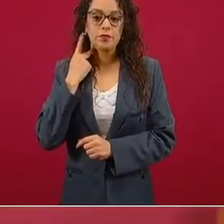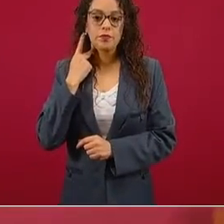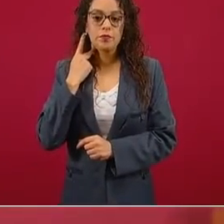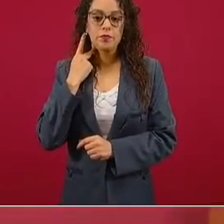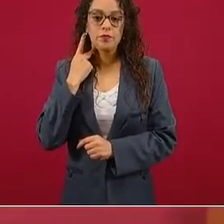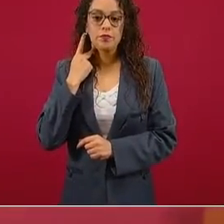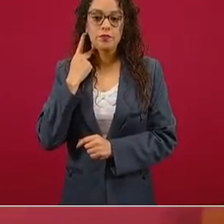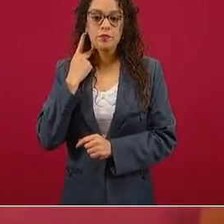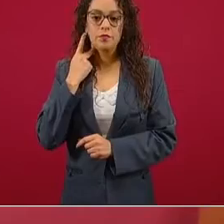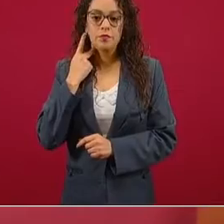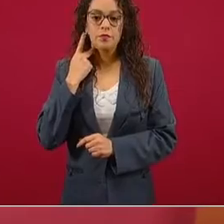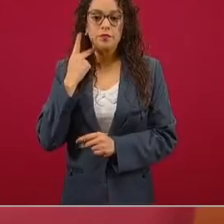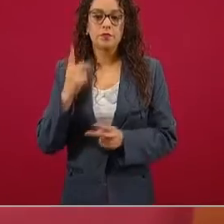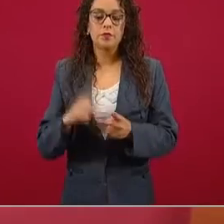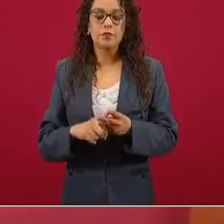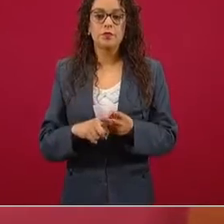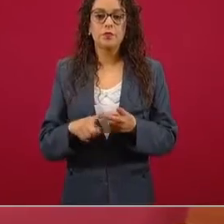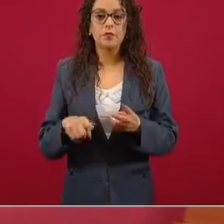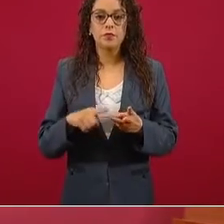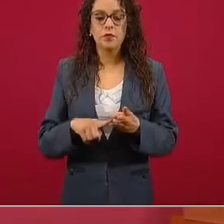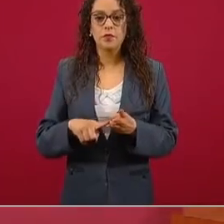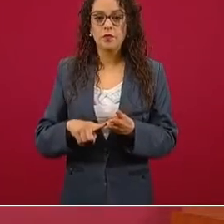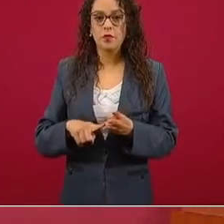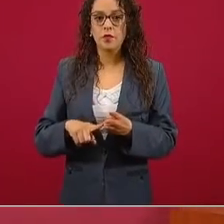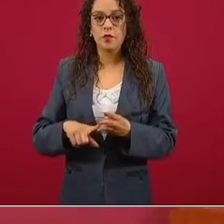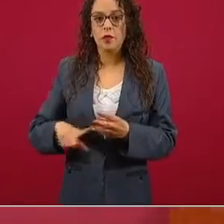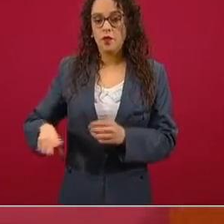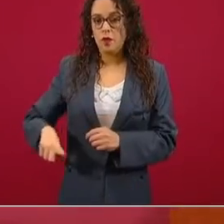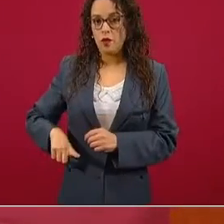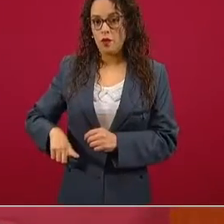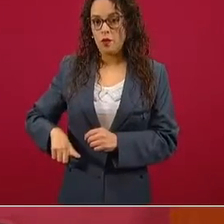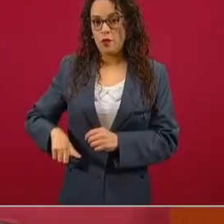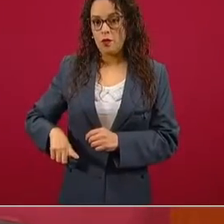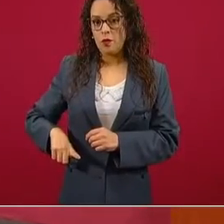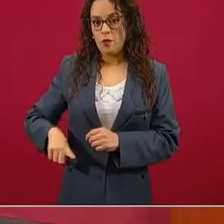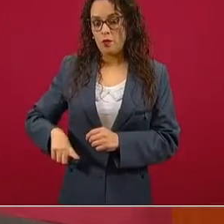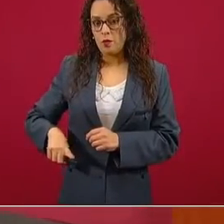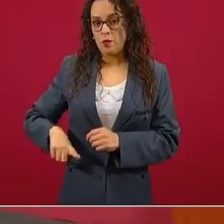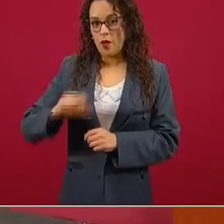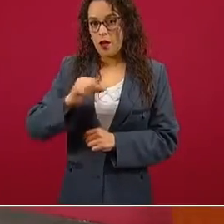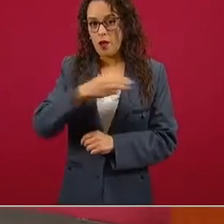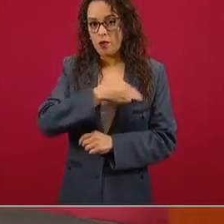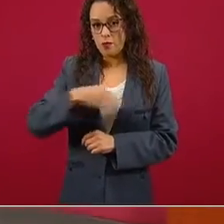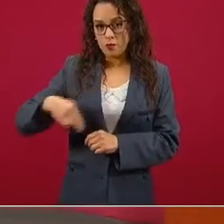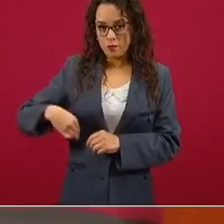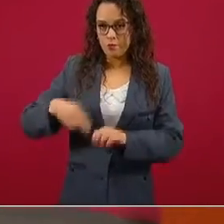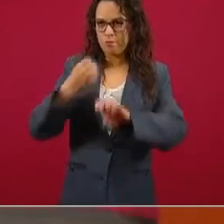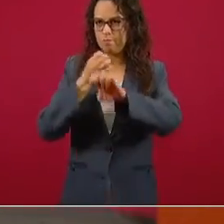y los gobiernos municipales, estatales, federales